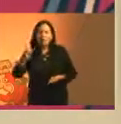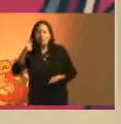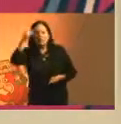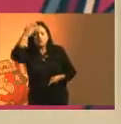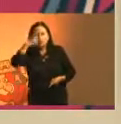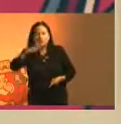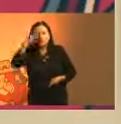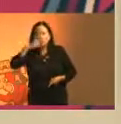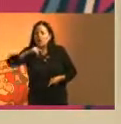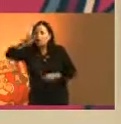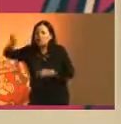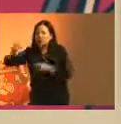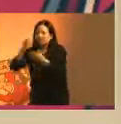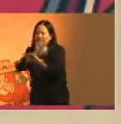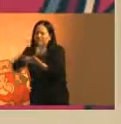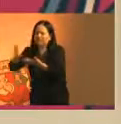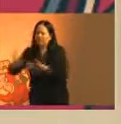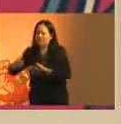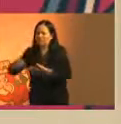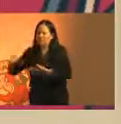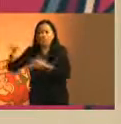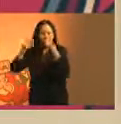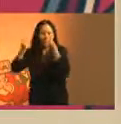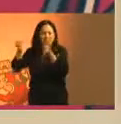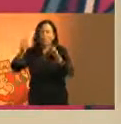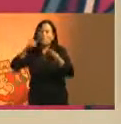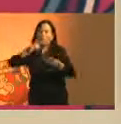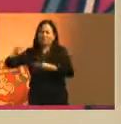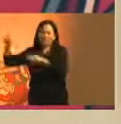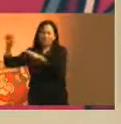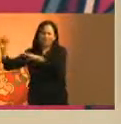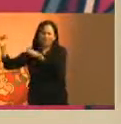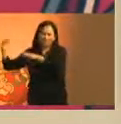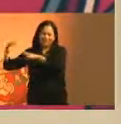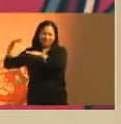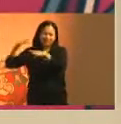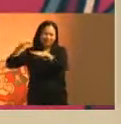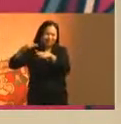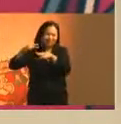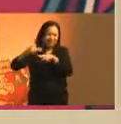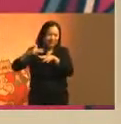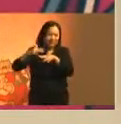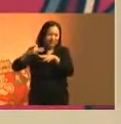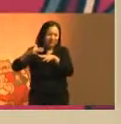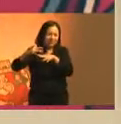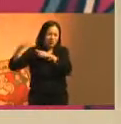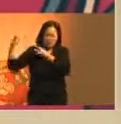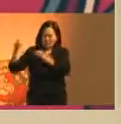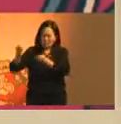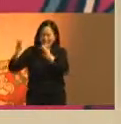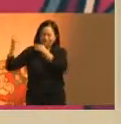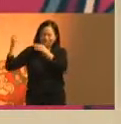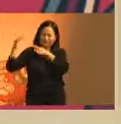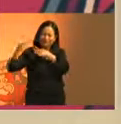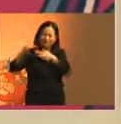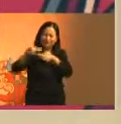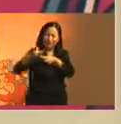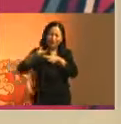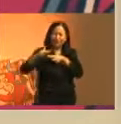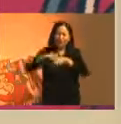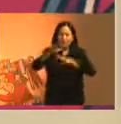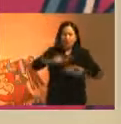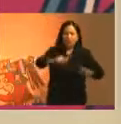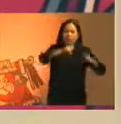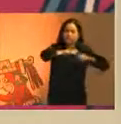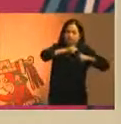el propio giro de naranja se empezaron a juntar especialmente las mujeres otra vez entonces el ejército el regimiento